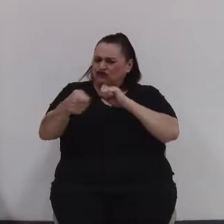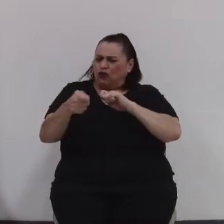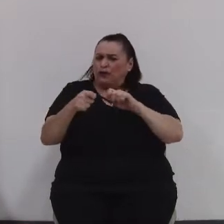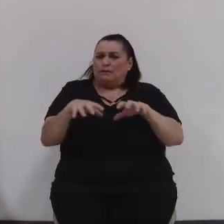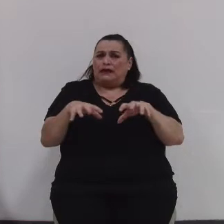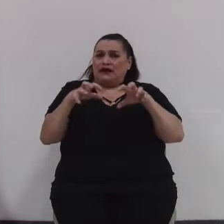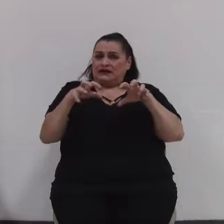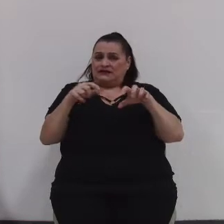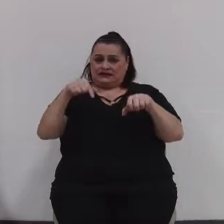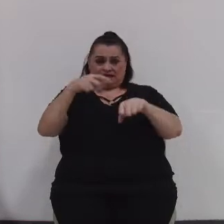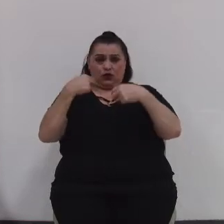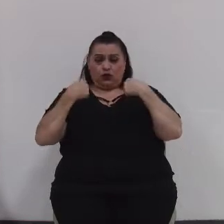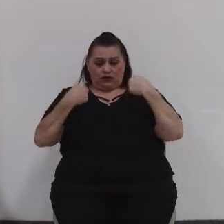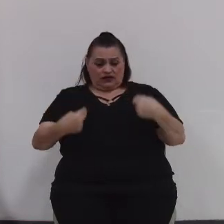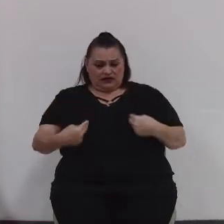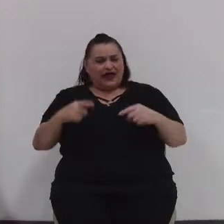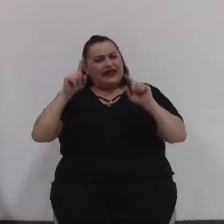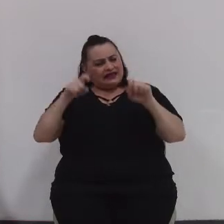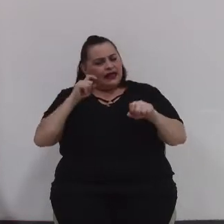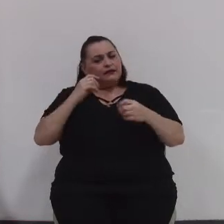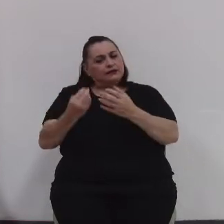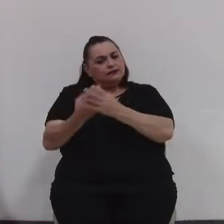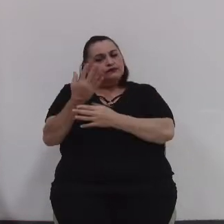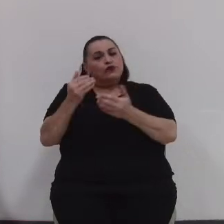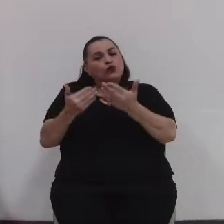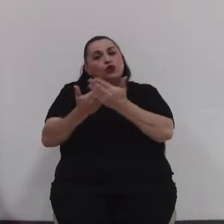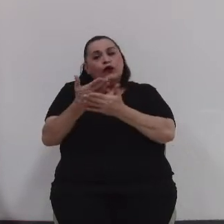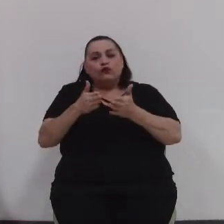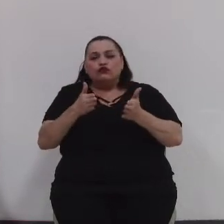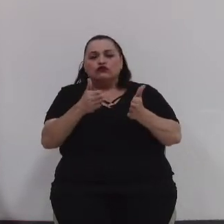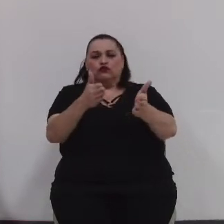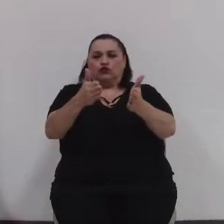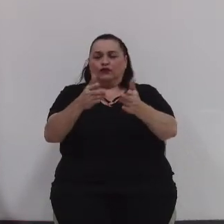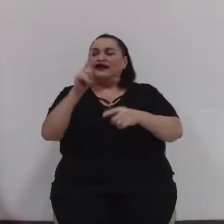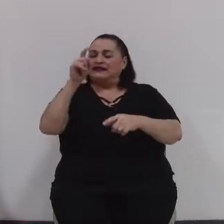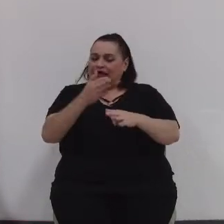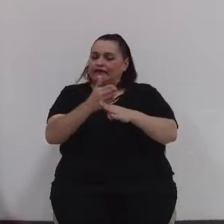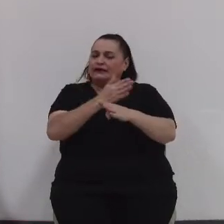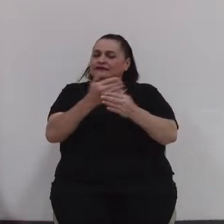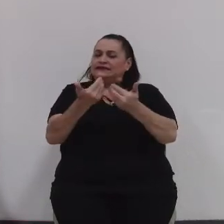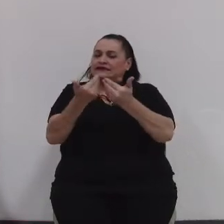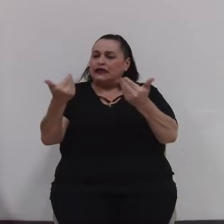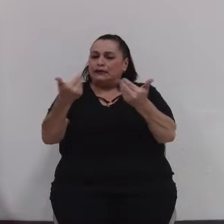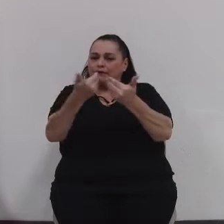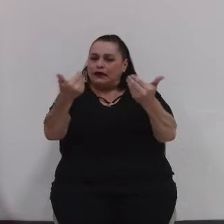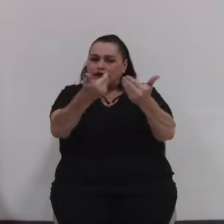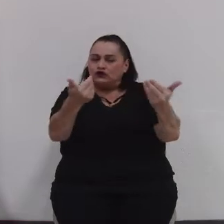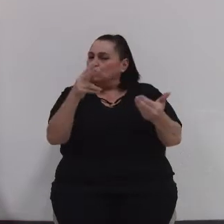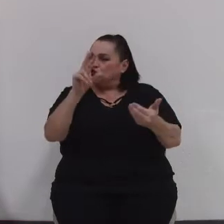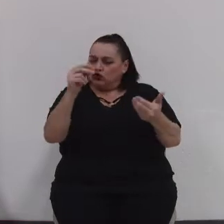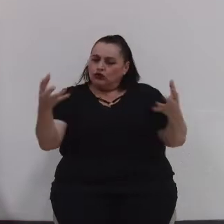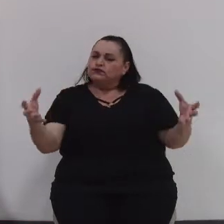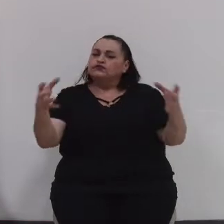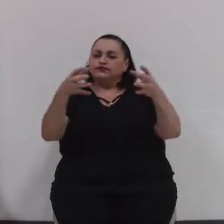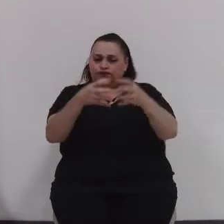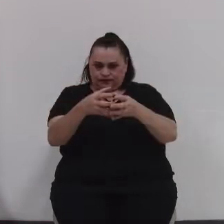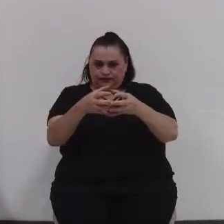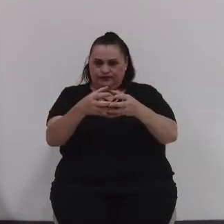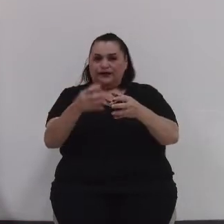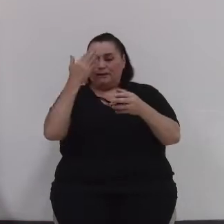humanidad en estos momentos y fijar un nuevo rumbo. Para ello es necesario superar la polarización, recuperar la confianza y abrir la participación en la